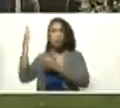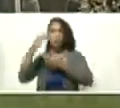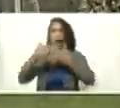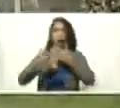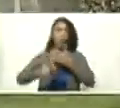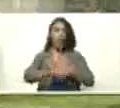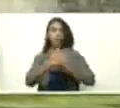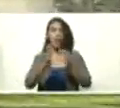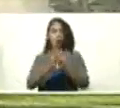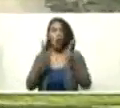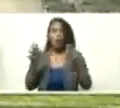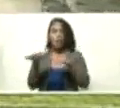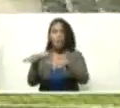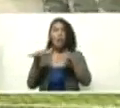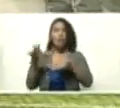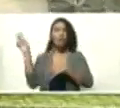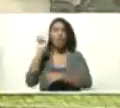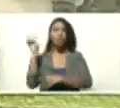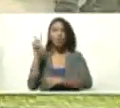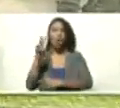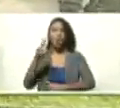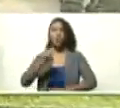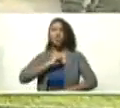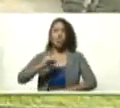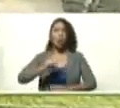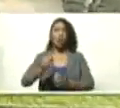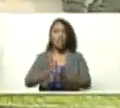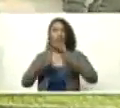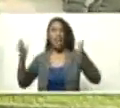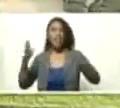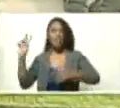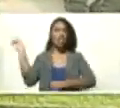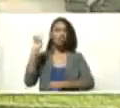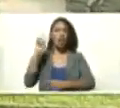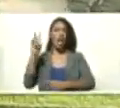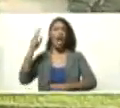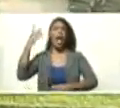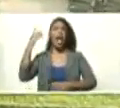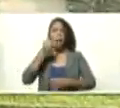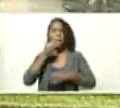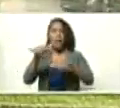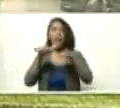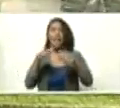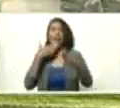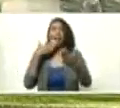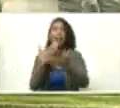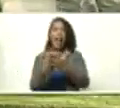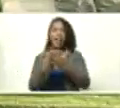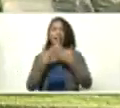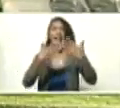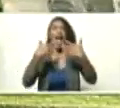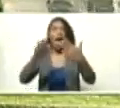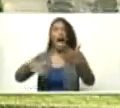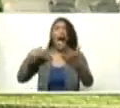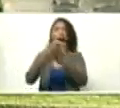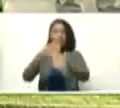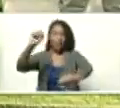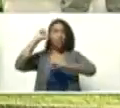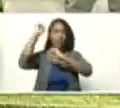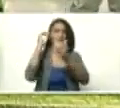a lo grande. Venezuela, somos grandes. Venezuela, eres bella. Muchas gracias. Hasta la victoria